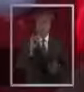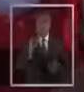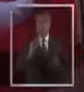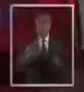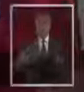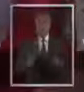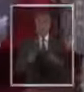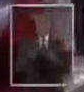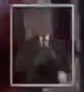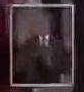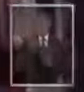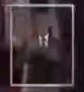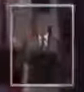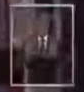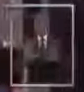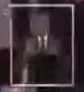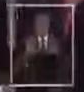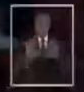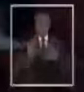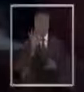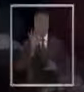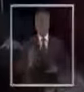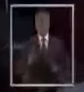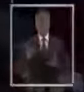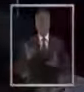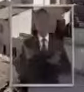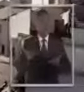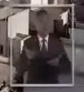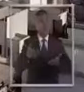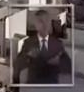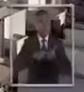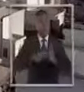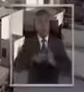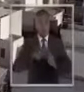98% de lo que el terremoto y maremoto del 27F destruyó.